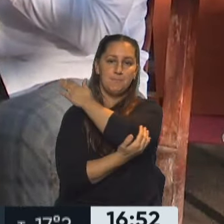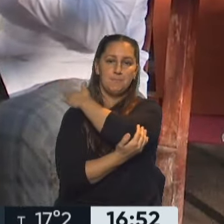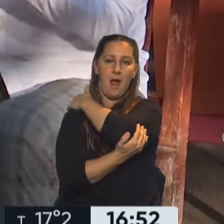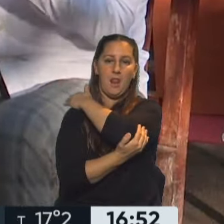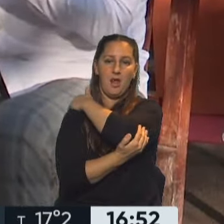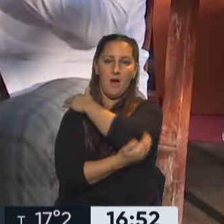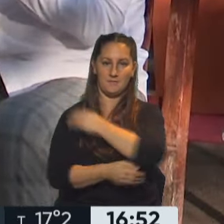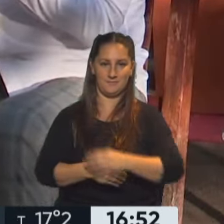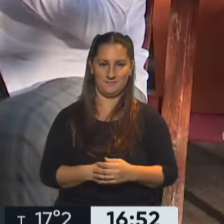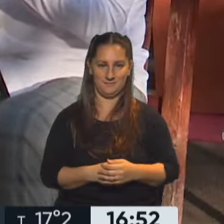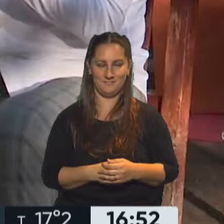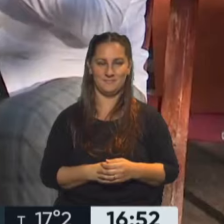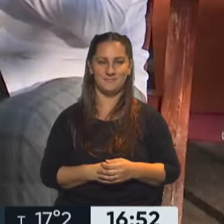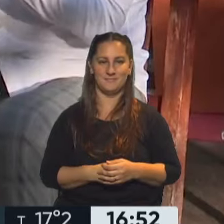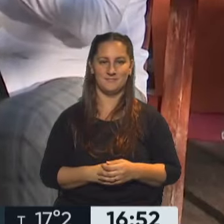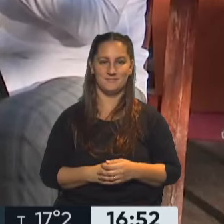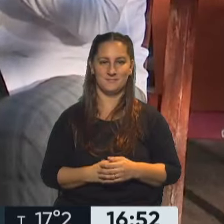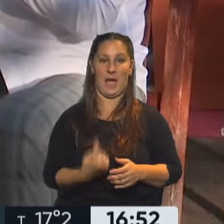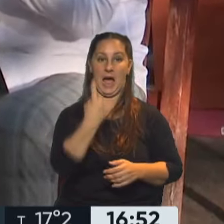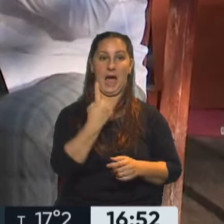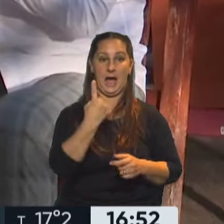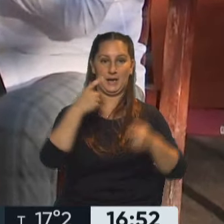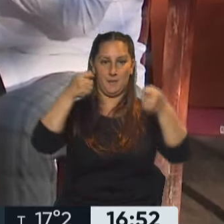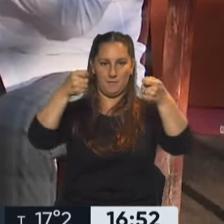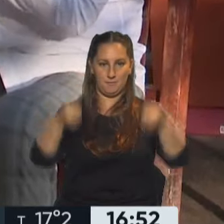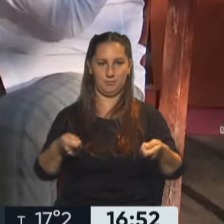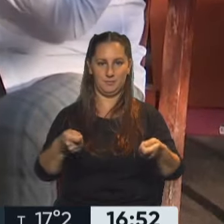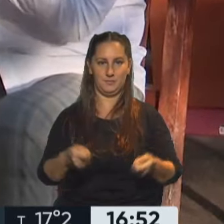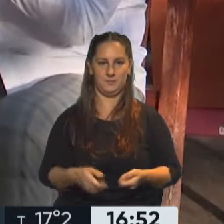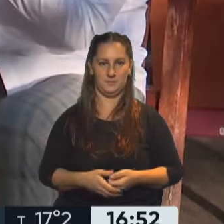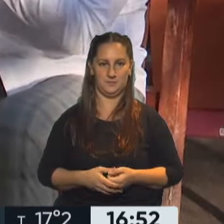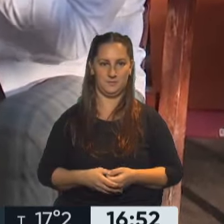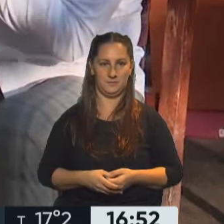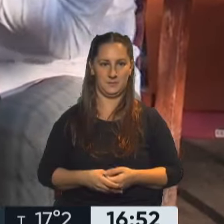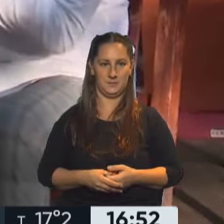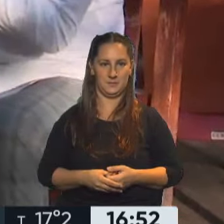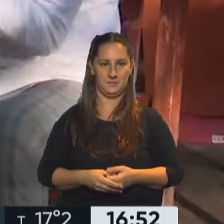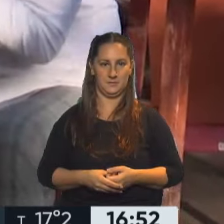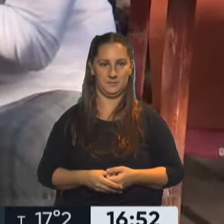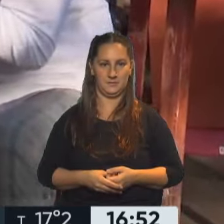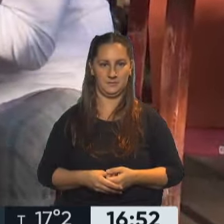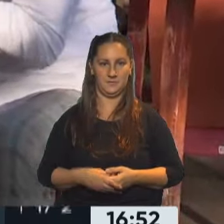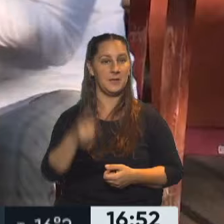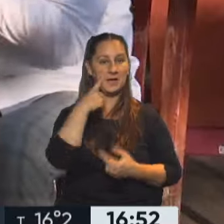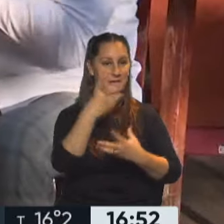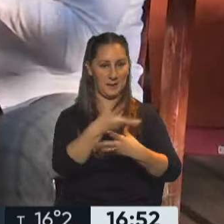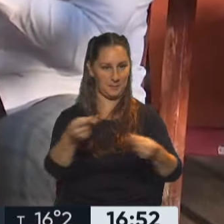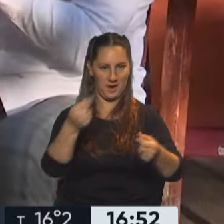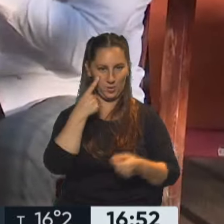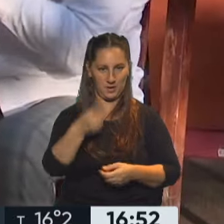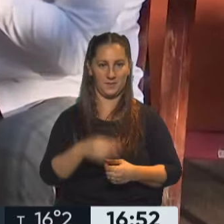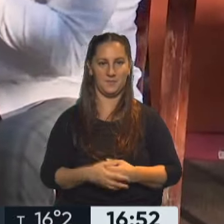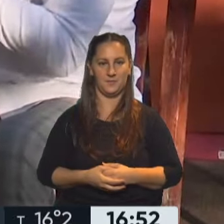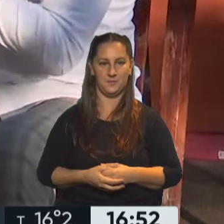la parte del parche, que va la parte de arriba del bombo, en la parte superior. Este lleva el sonido grave. Acá está terminado, mirá. Y este